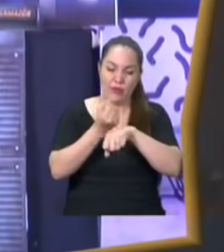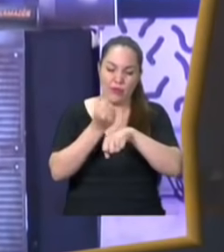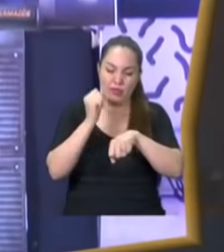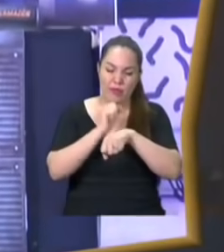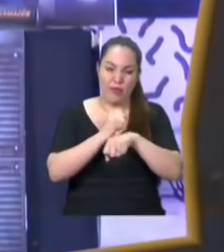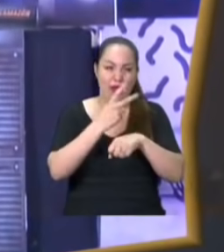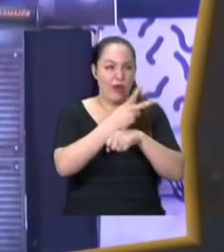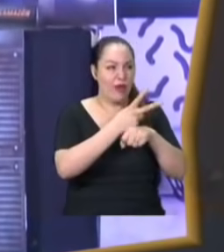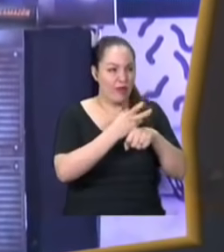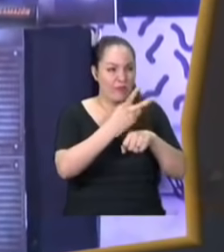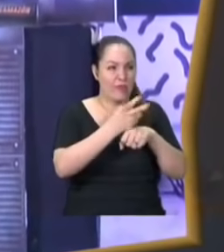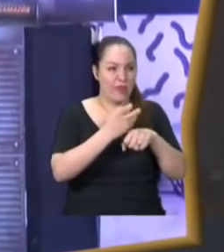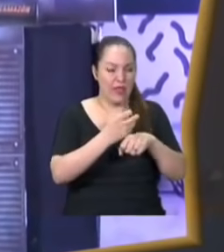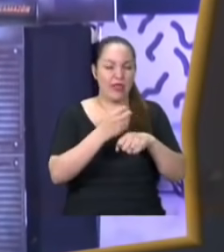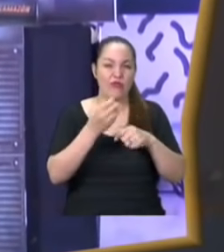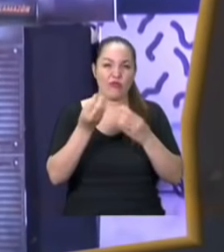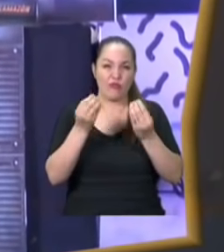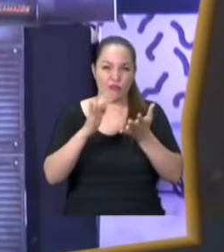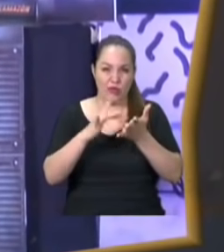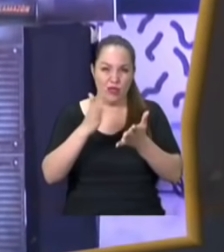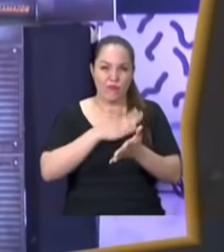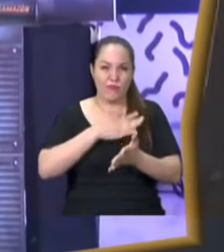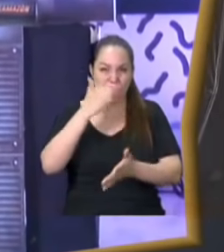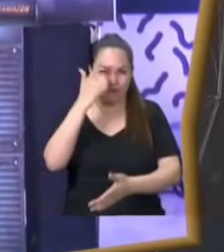especiales, gracias. Buenas noches.